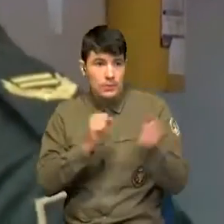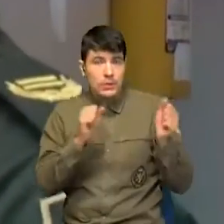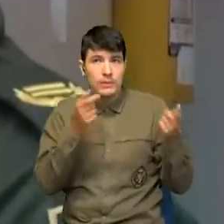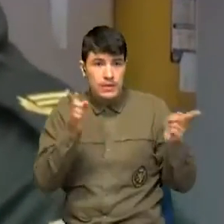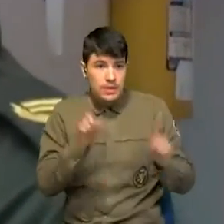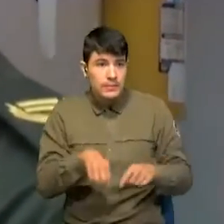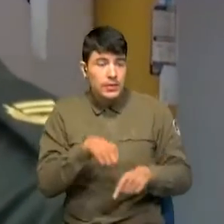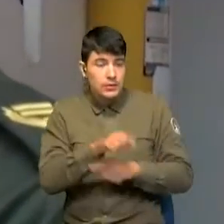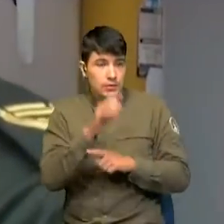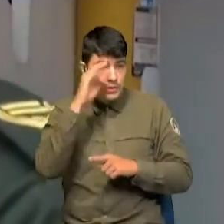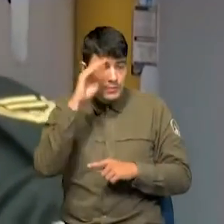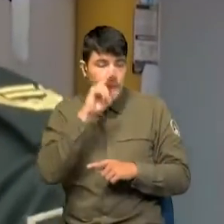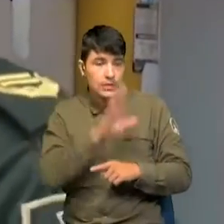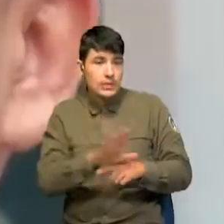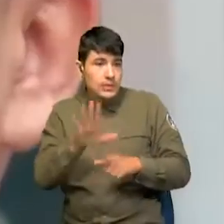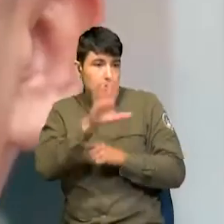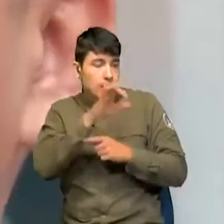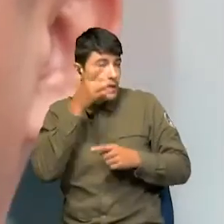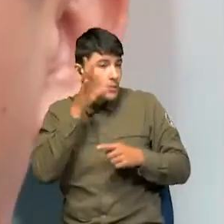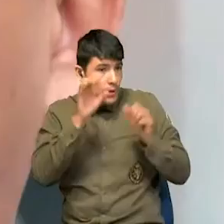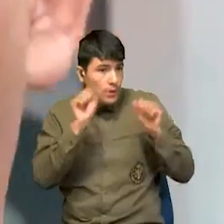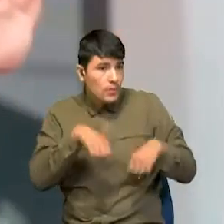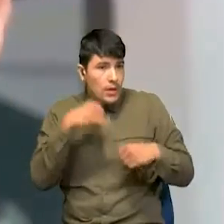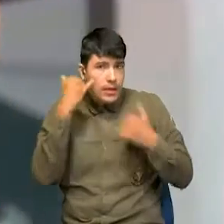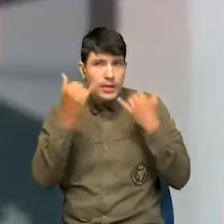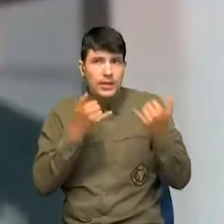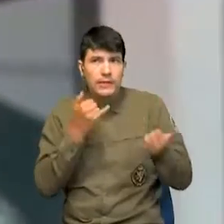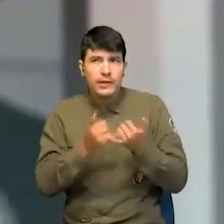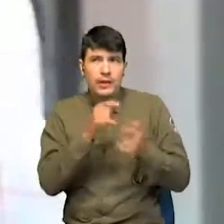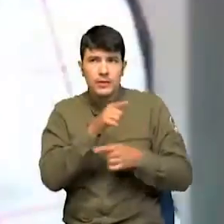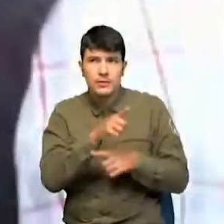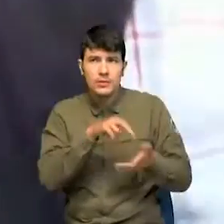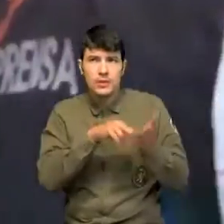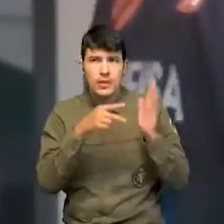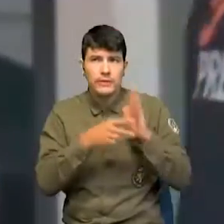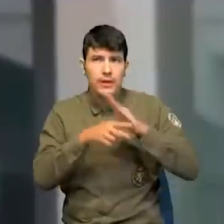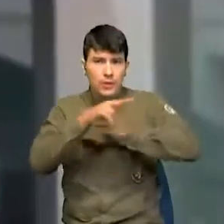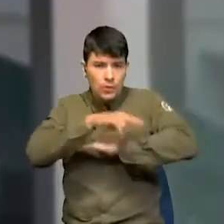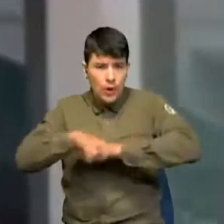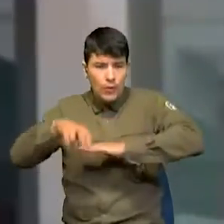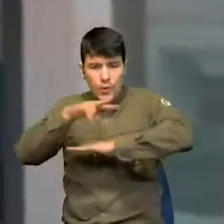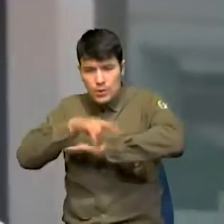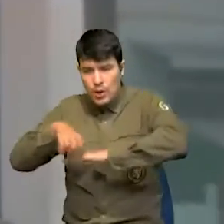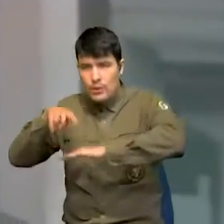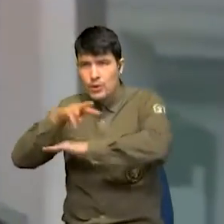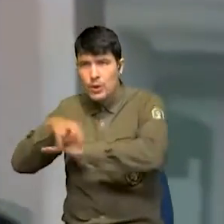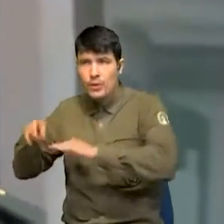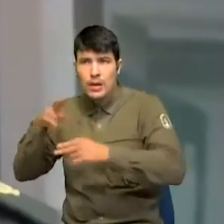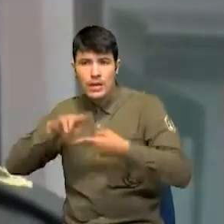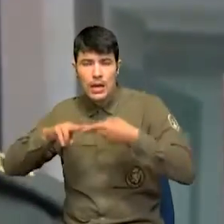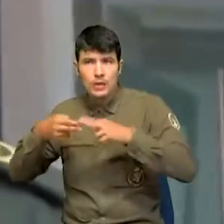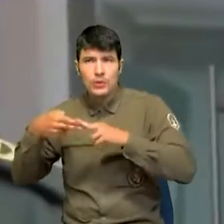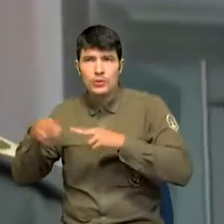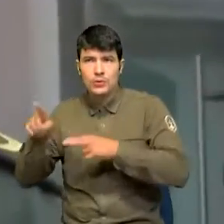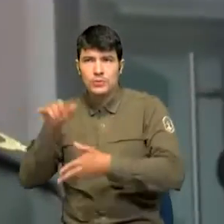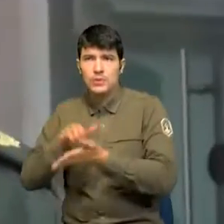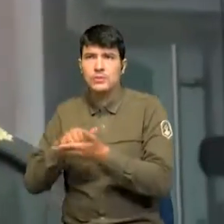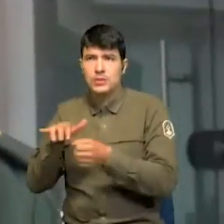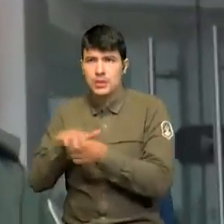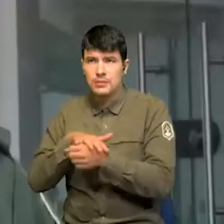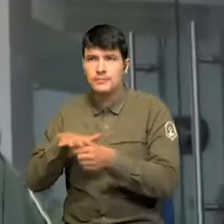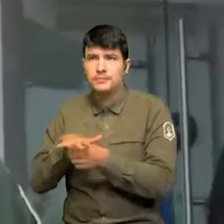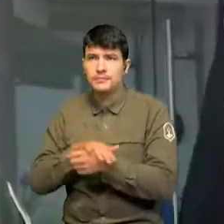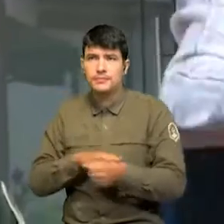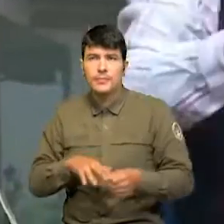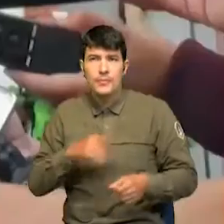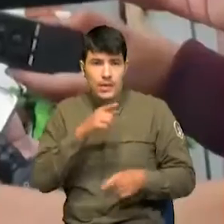la Policía Nacional, que abre la posibilidad para identificar que se trata de un robo continuado, donde existe la posibilidad de implicados directos en este hecho.